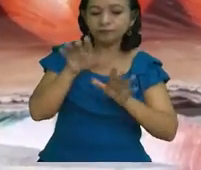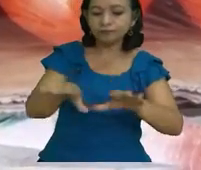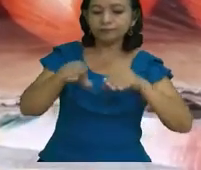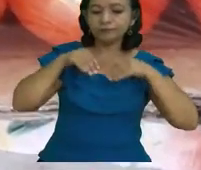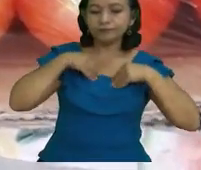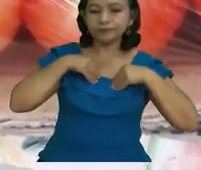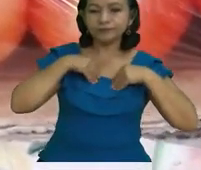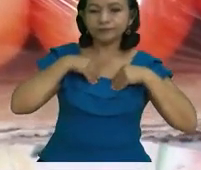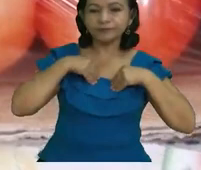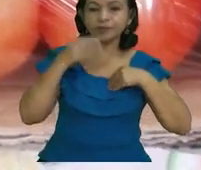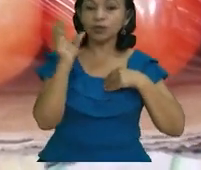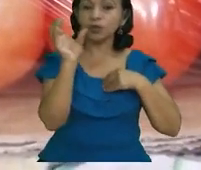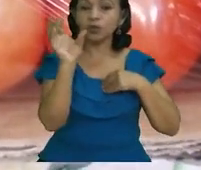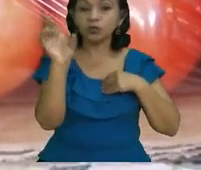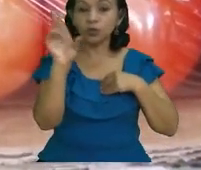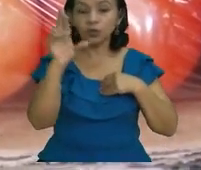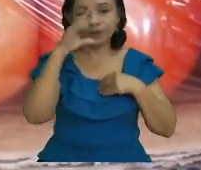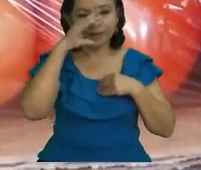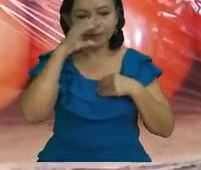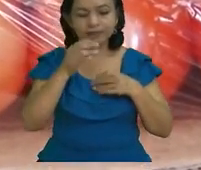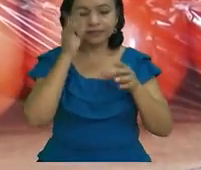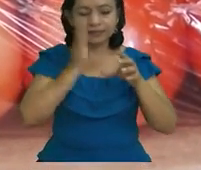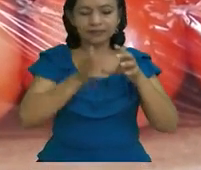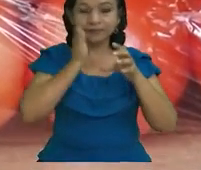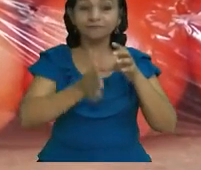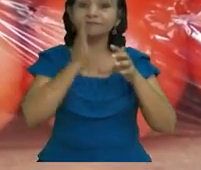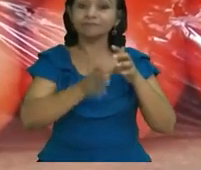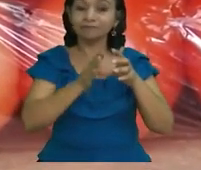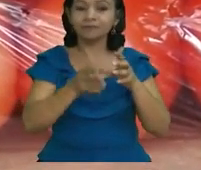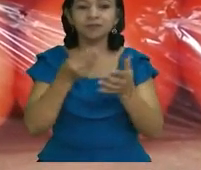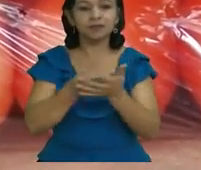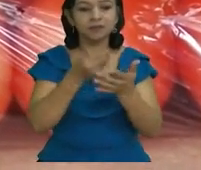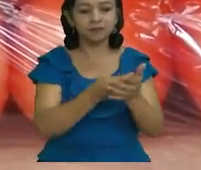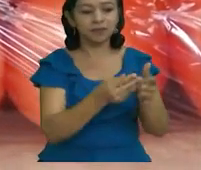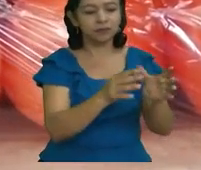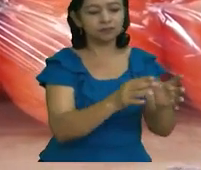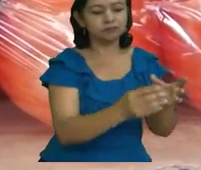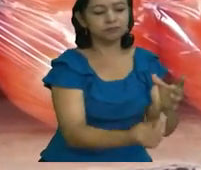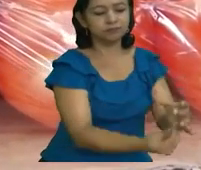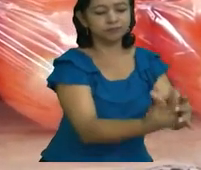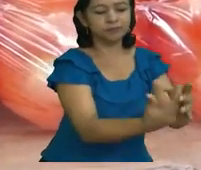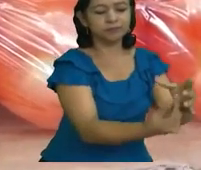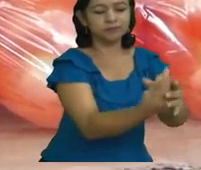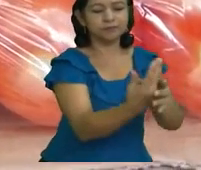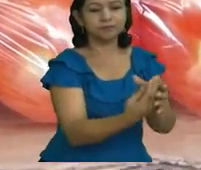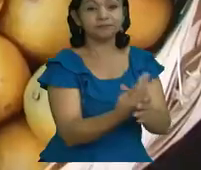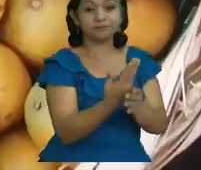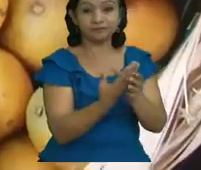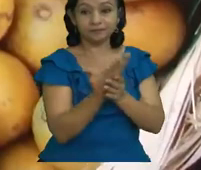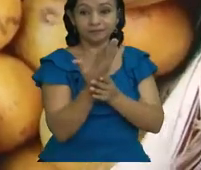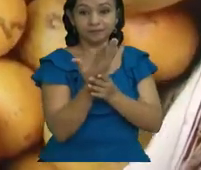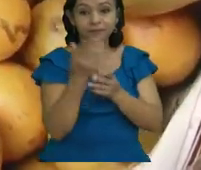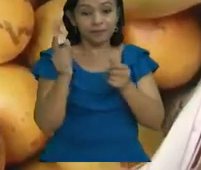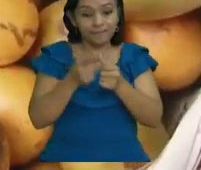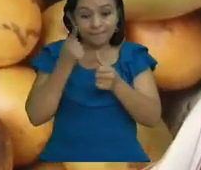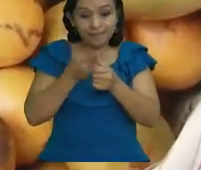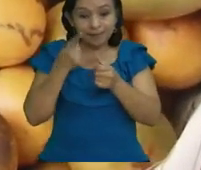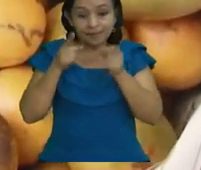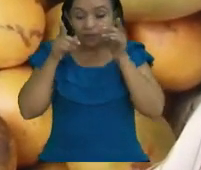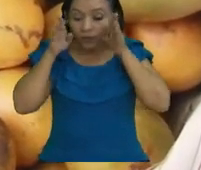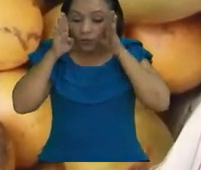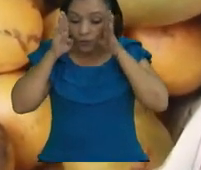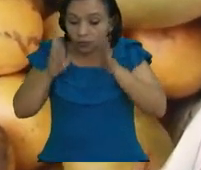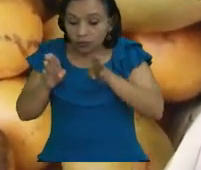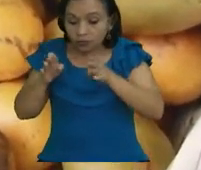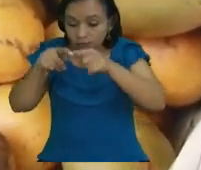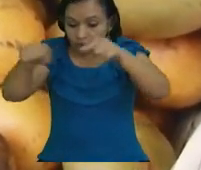caso, sobre todo en lo que es tomate, chiltoma y repollo. Entonces se producen a nivel de invernaderos ¿sí?